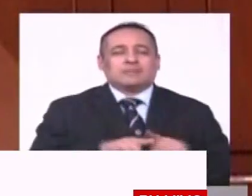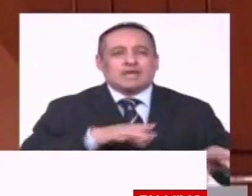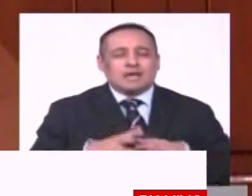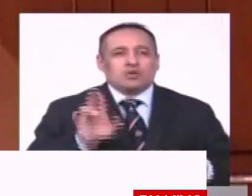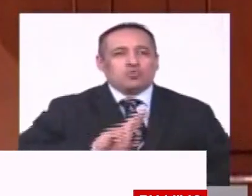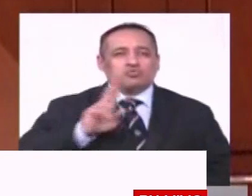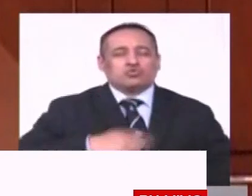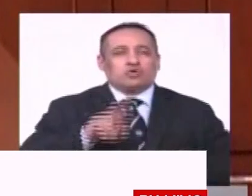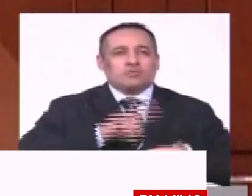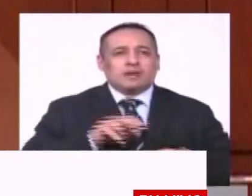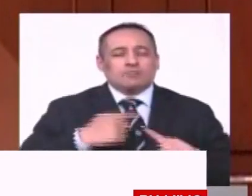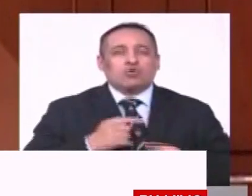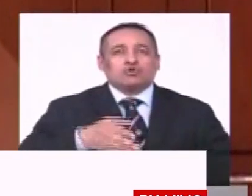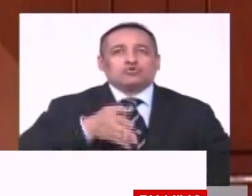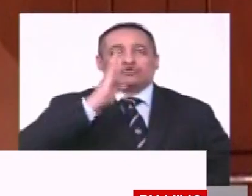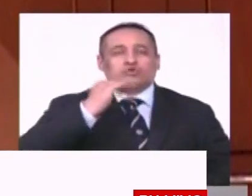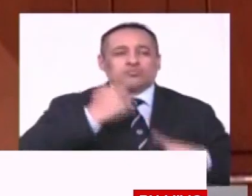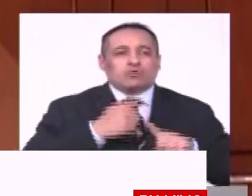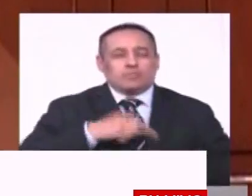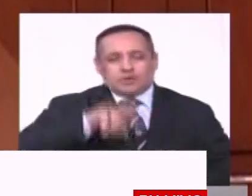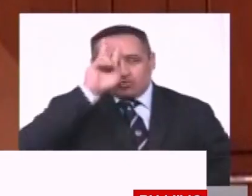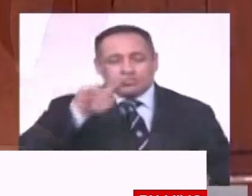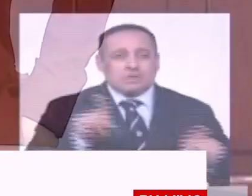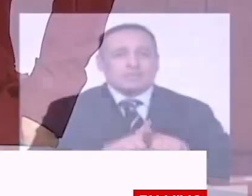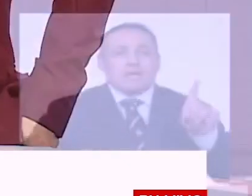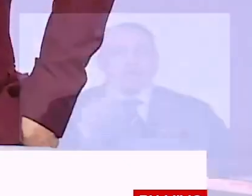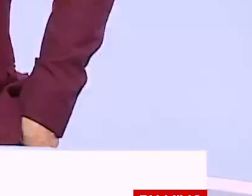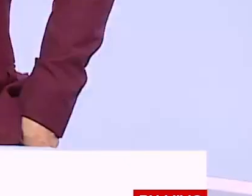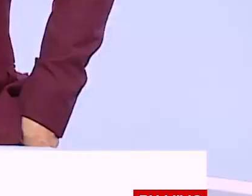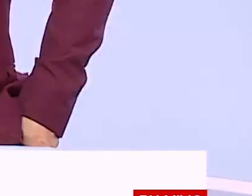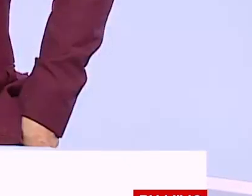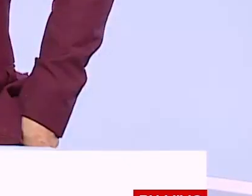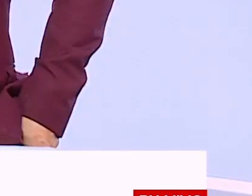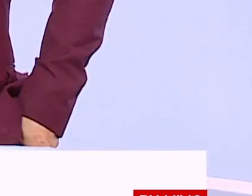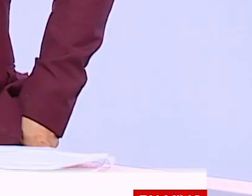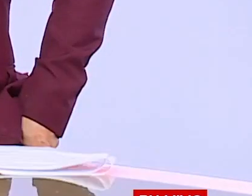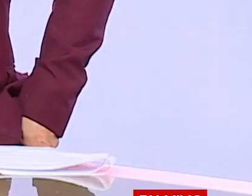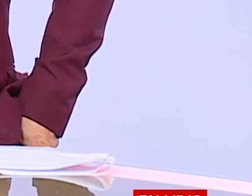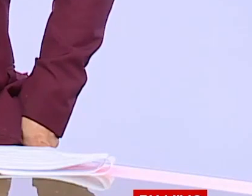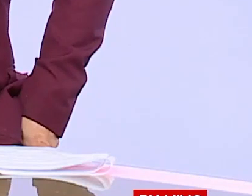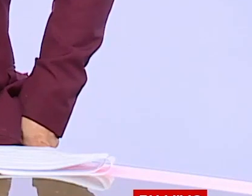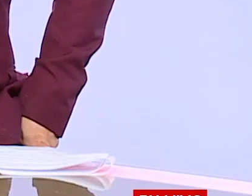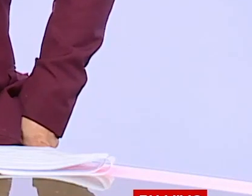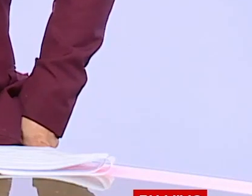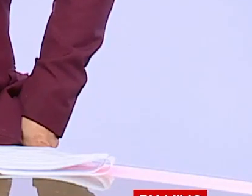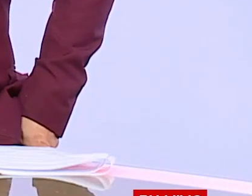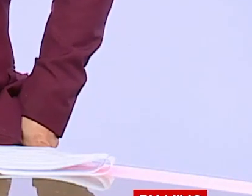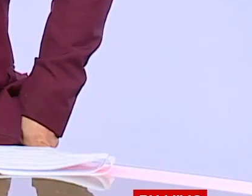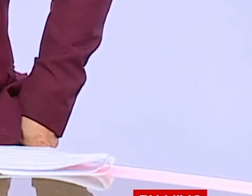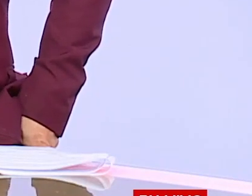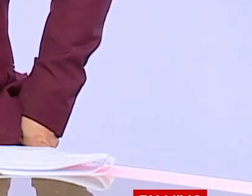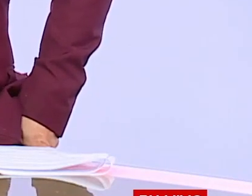de la FM, La Voz Integral Perú. Giancarlo, solamente una precisión, te pido por favor. Wilson Soto de Acción